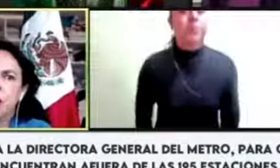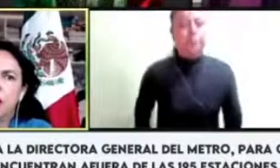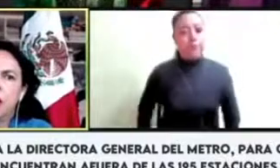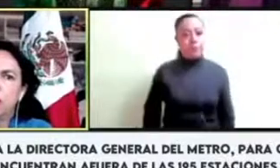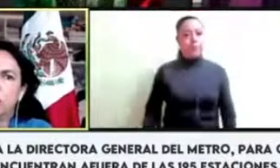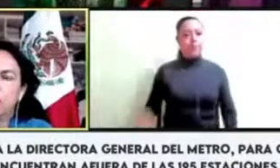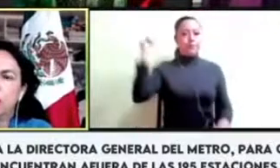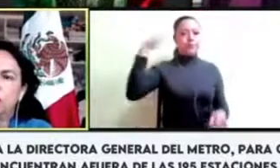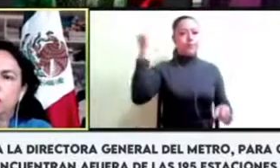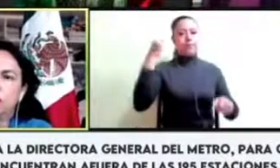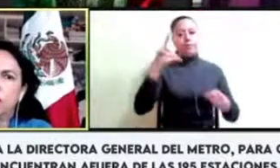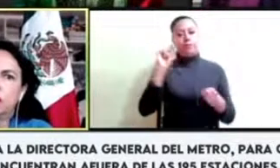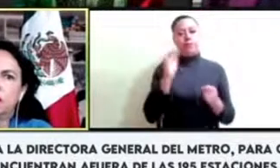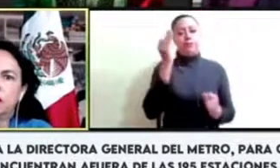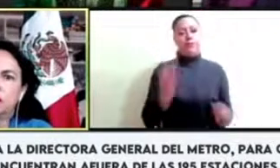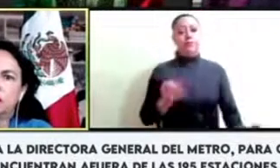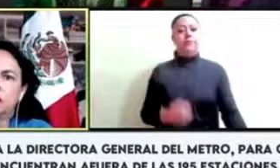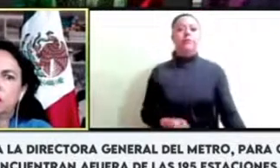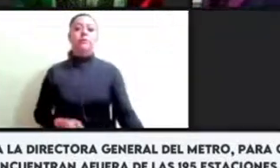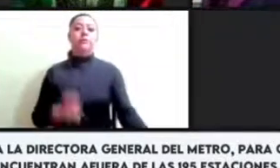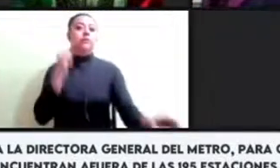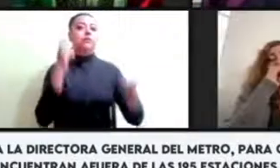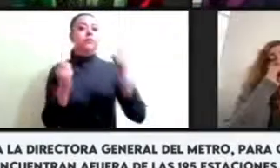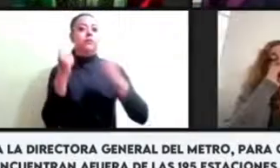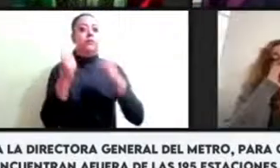¿Alguno o algún diputado desea razonar su voto?